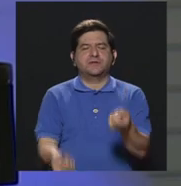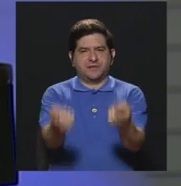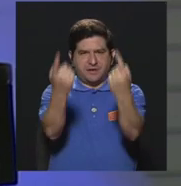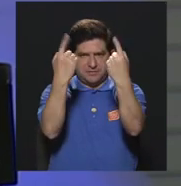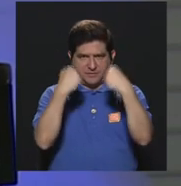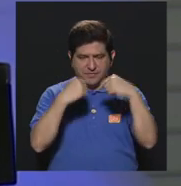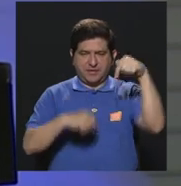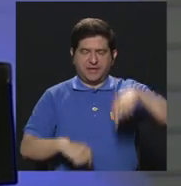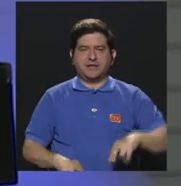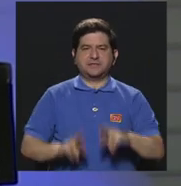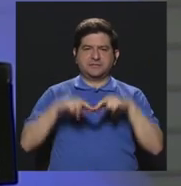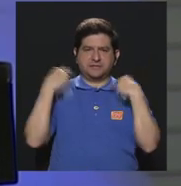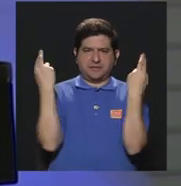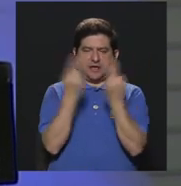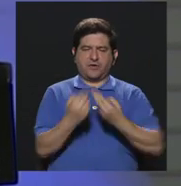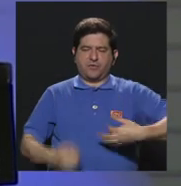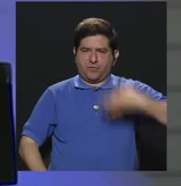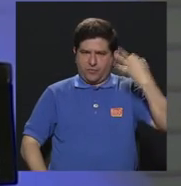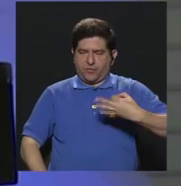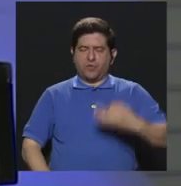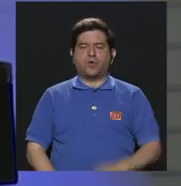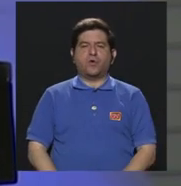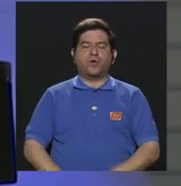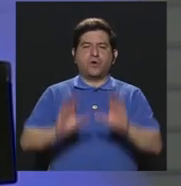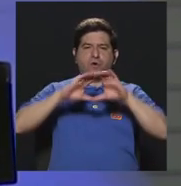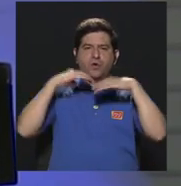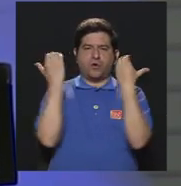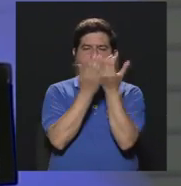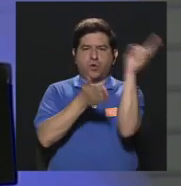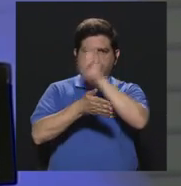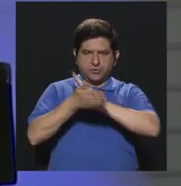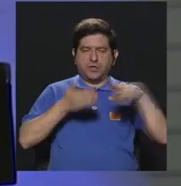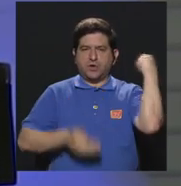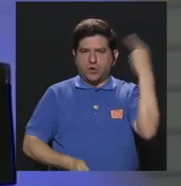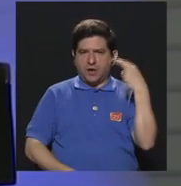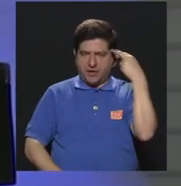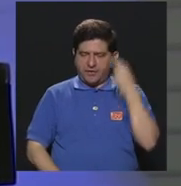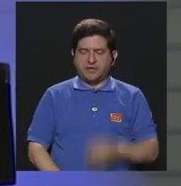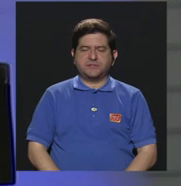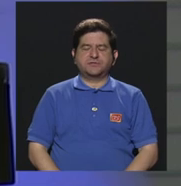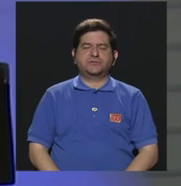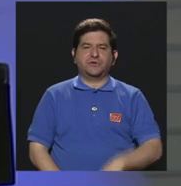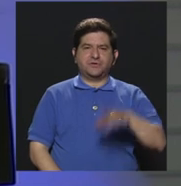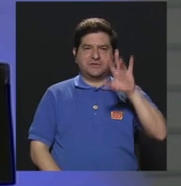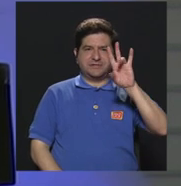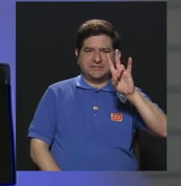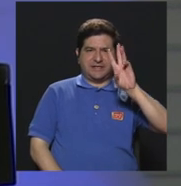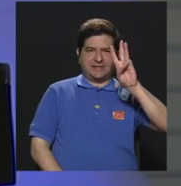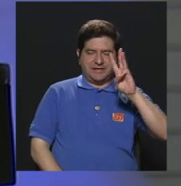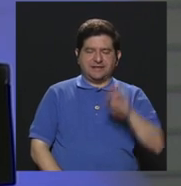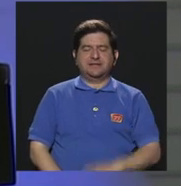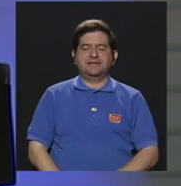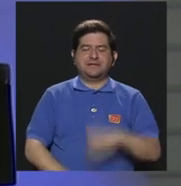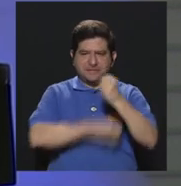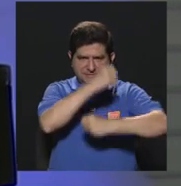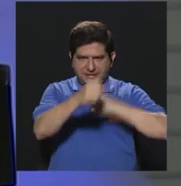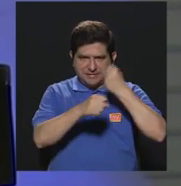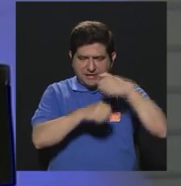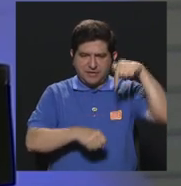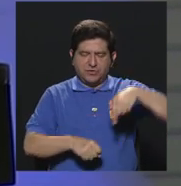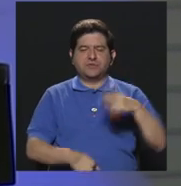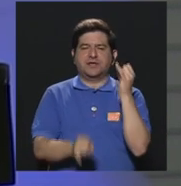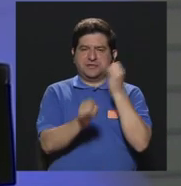presencia en esta sesión solemne del Consejo Universitario con motivo del 76º aniversario de esta